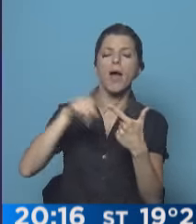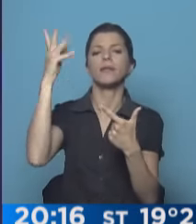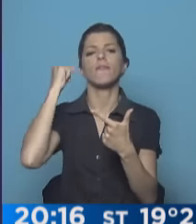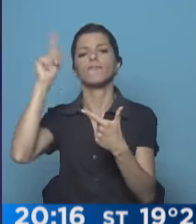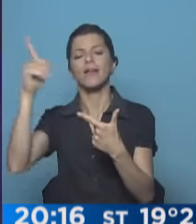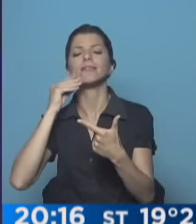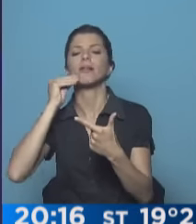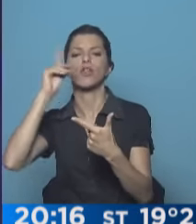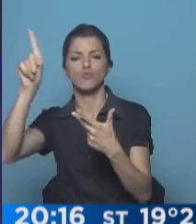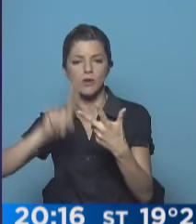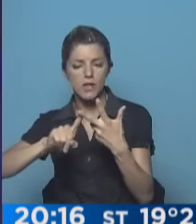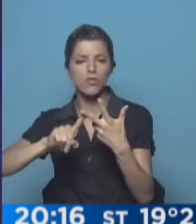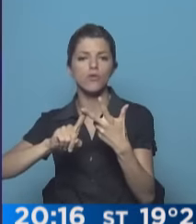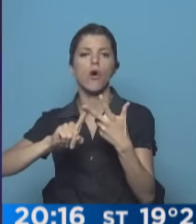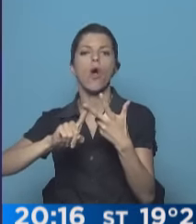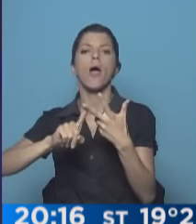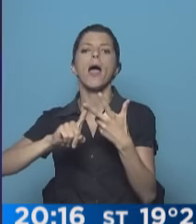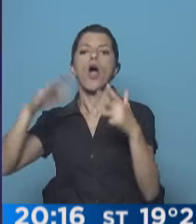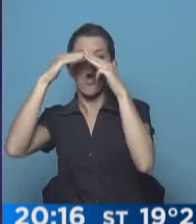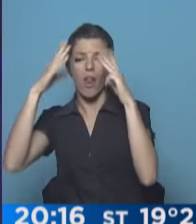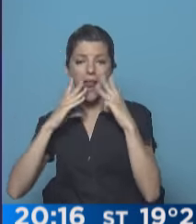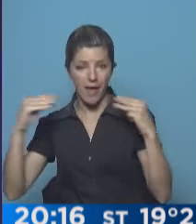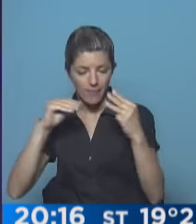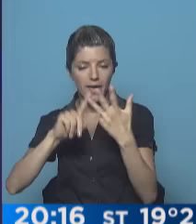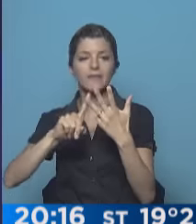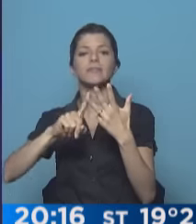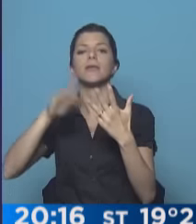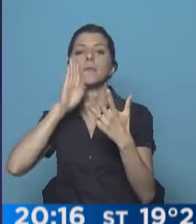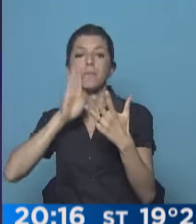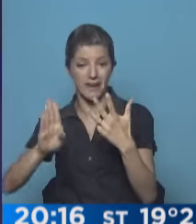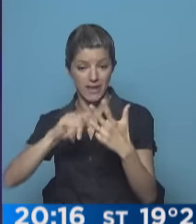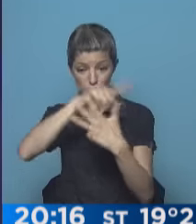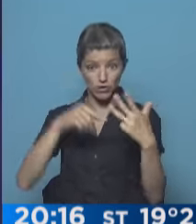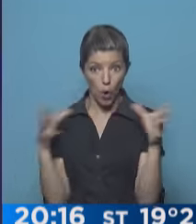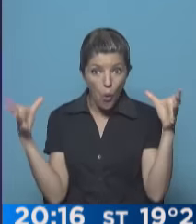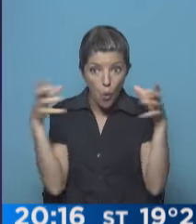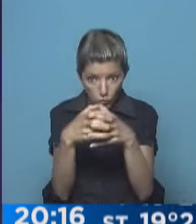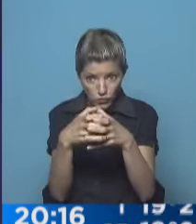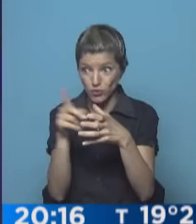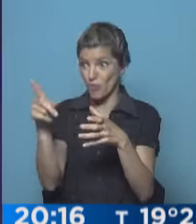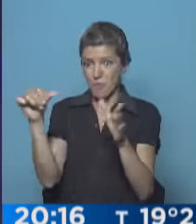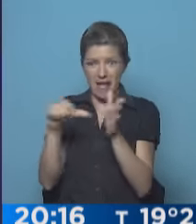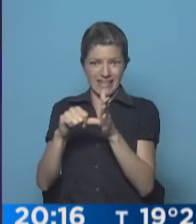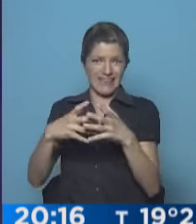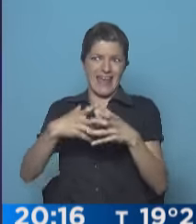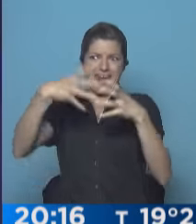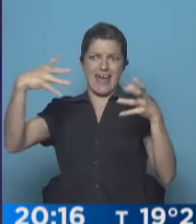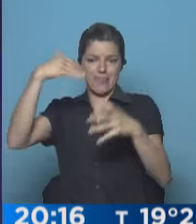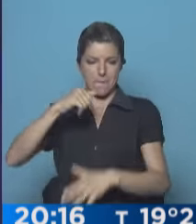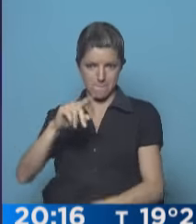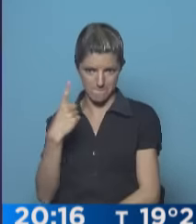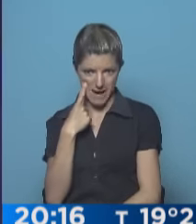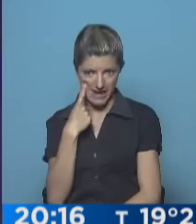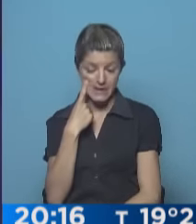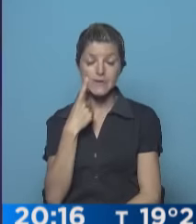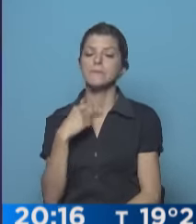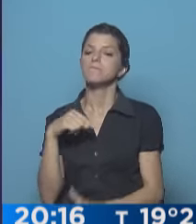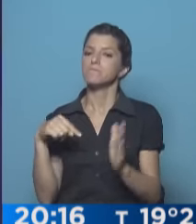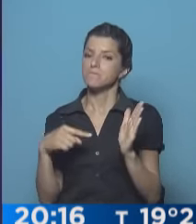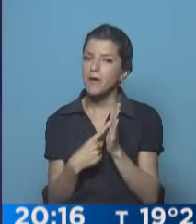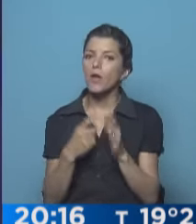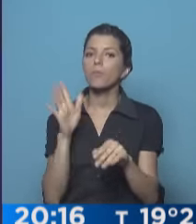Reino Unido, Países Bajos y Bélgica juntos. Un país gigantesco. Ahora, un país